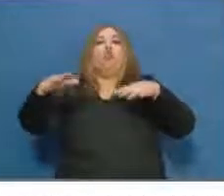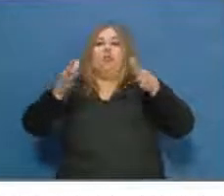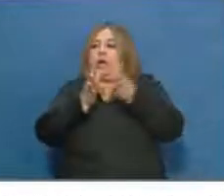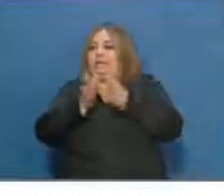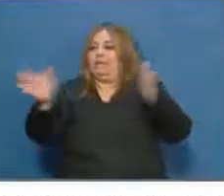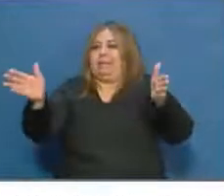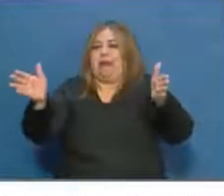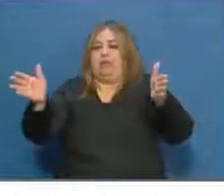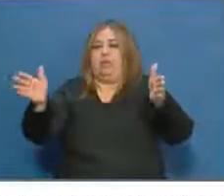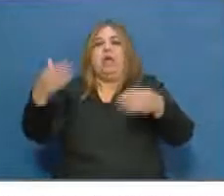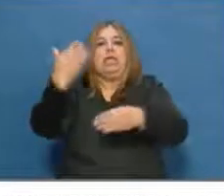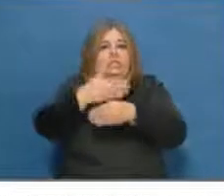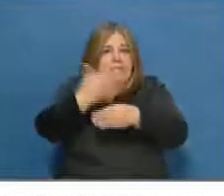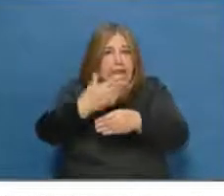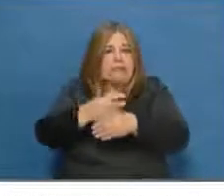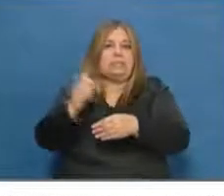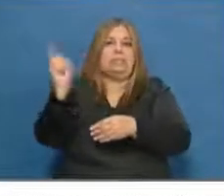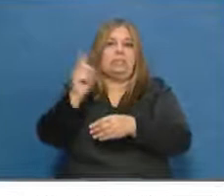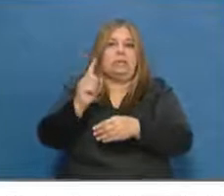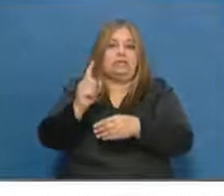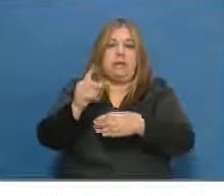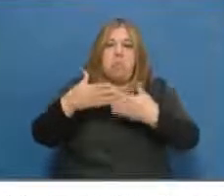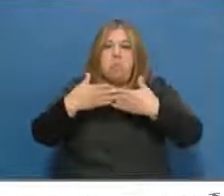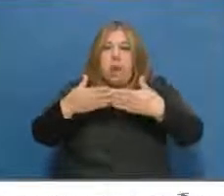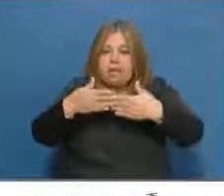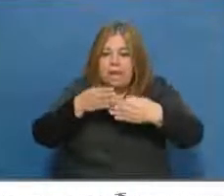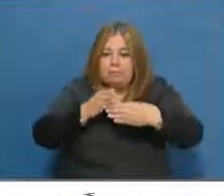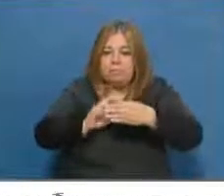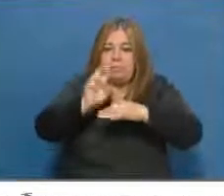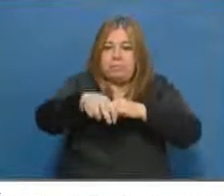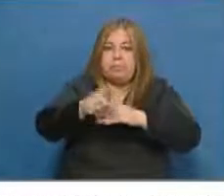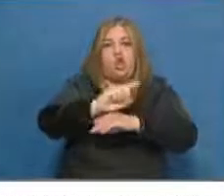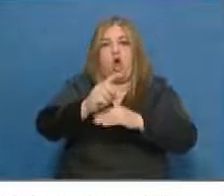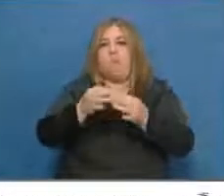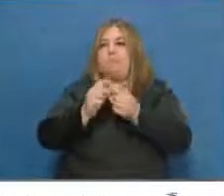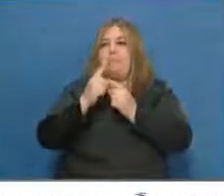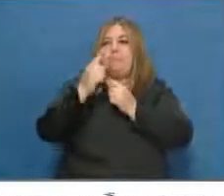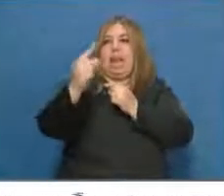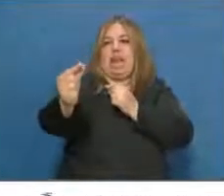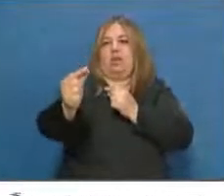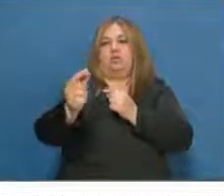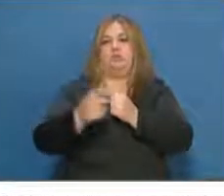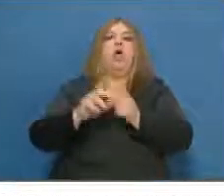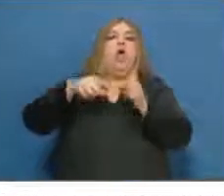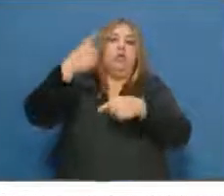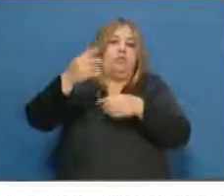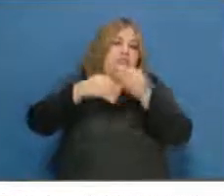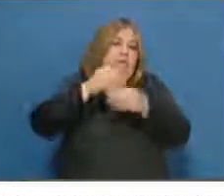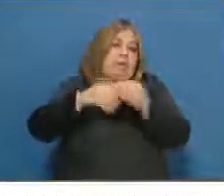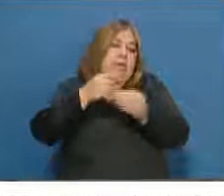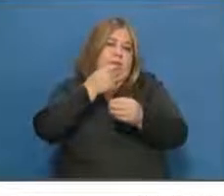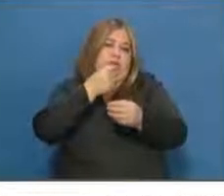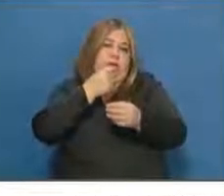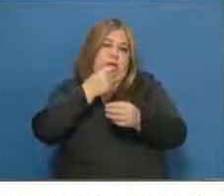más lejos, van a seguir estando, pero más lejos de la puerta. Y aquellos que tengan que esperar a algún pasajero tendrán que hacerlo en la playa de